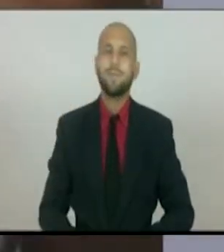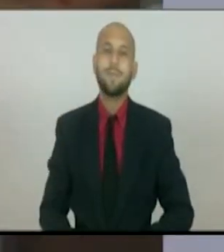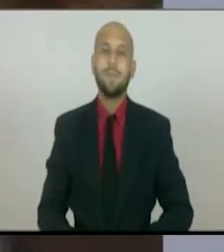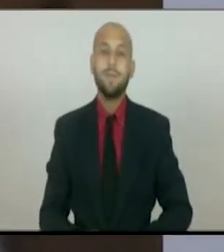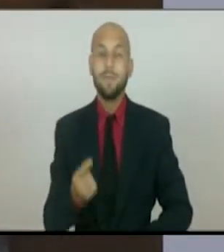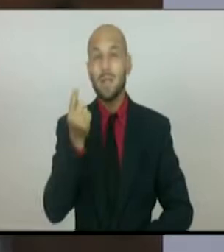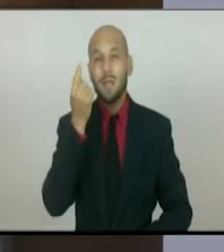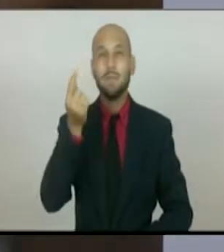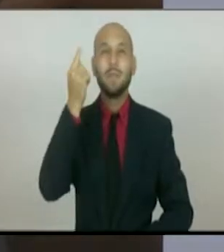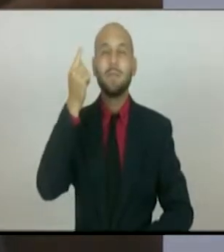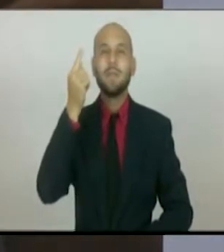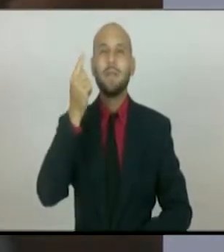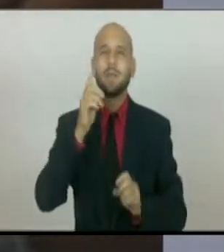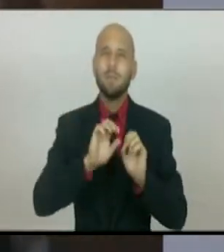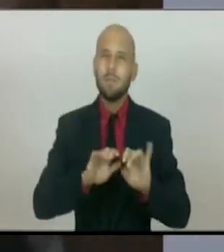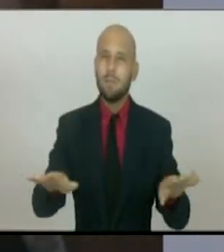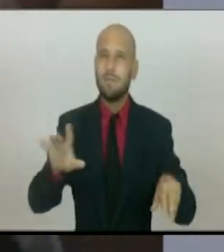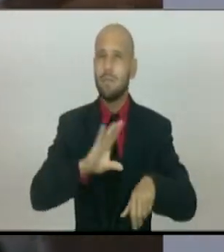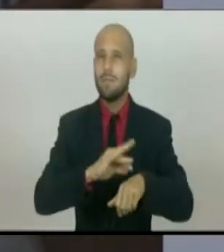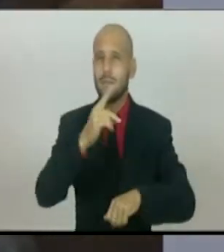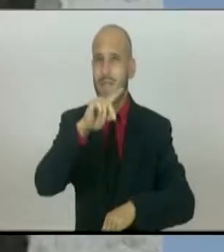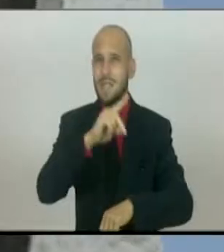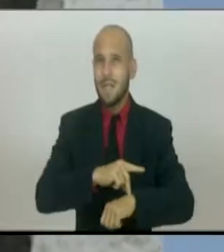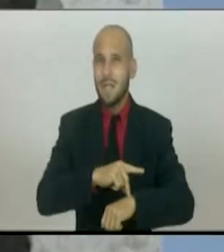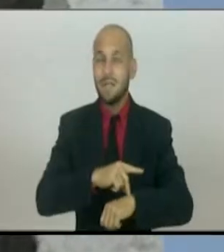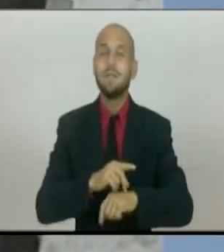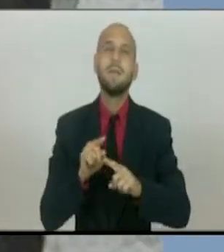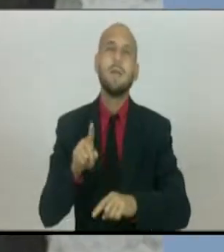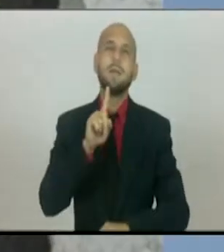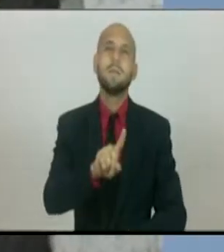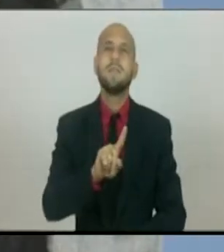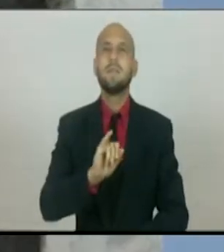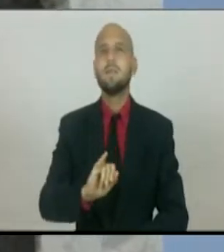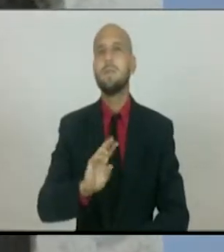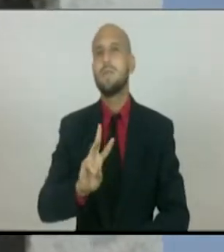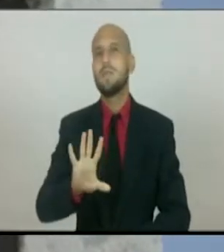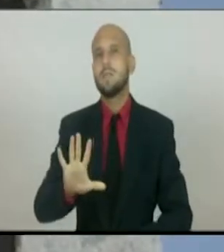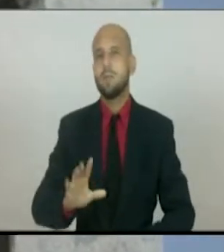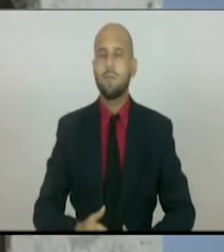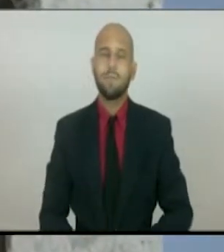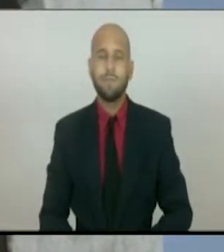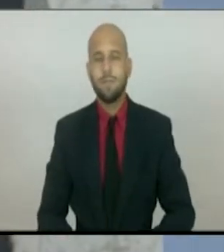región de las Américas datan de 1635.